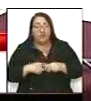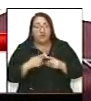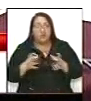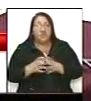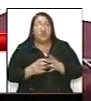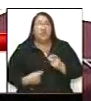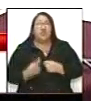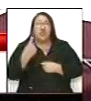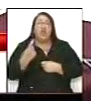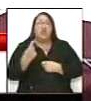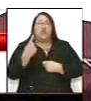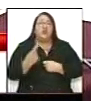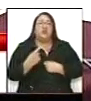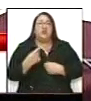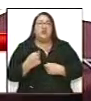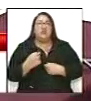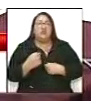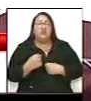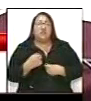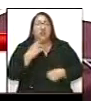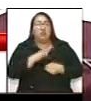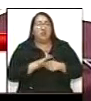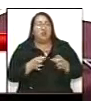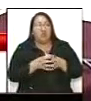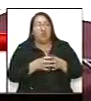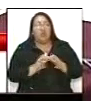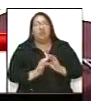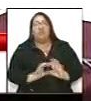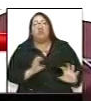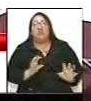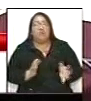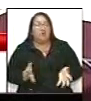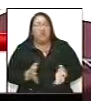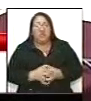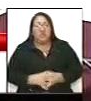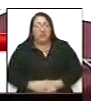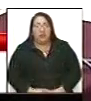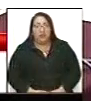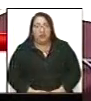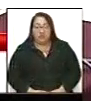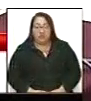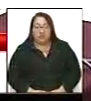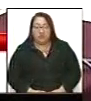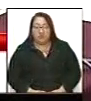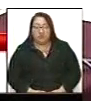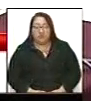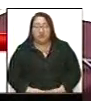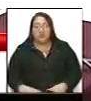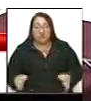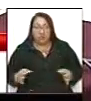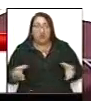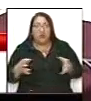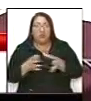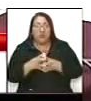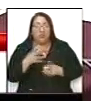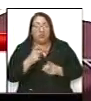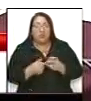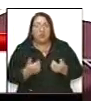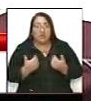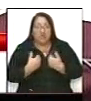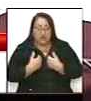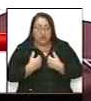independentismo sea la regla y el compromiso partidario sea la excepción, porque lo democrático es que haya conjuntos de personas que